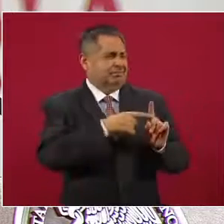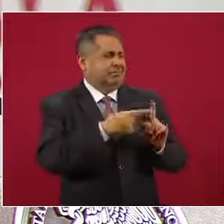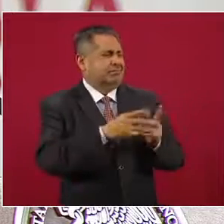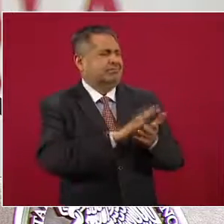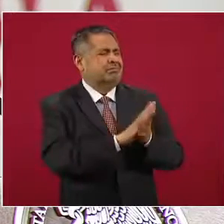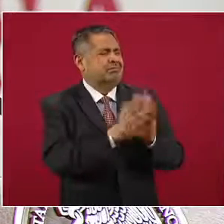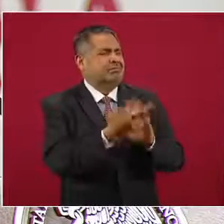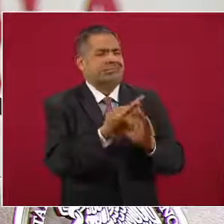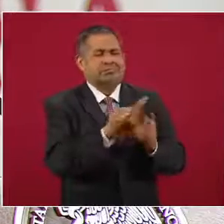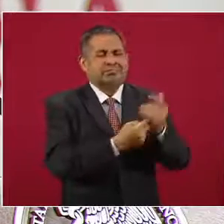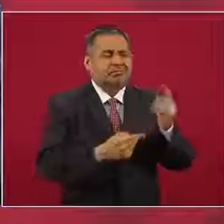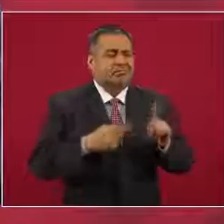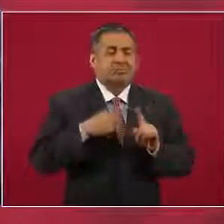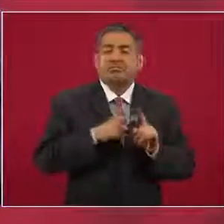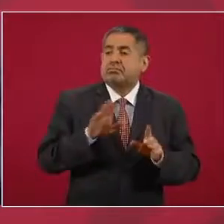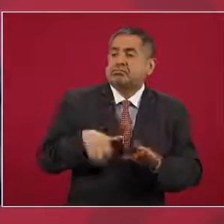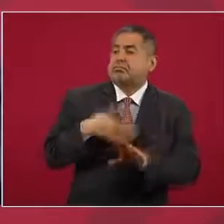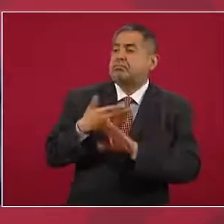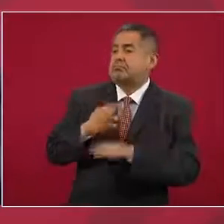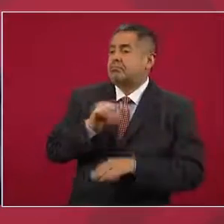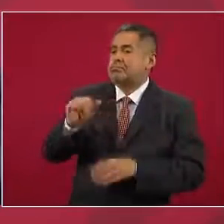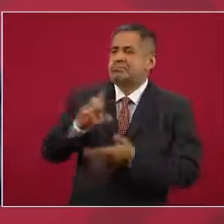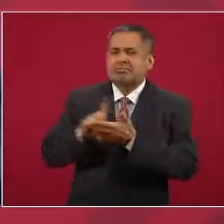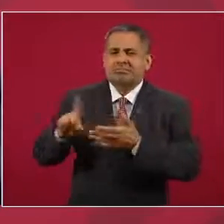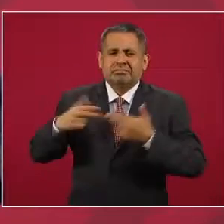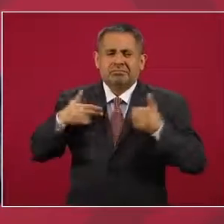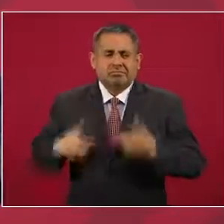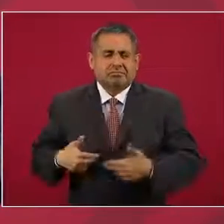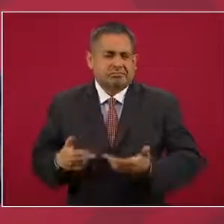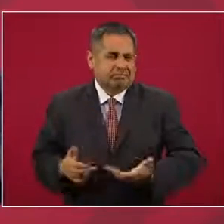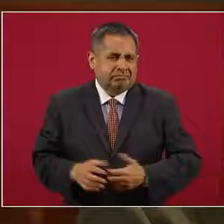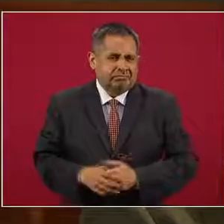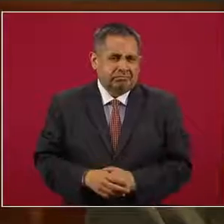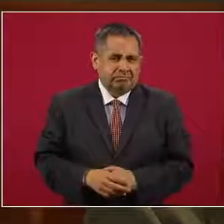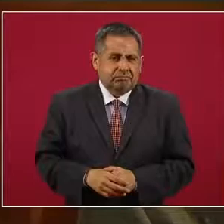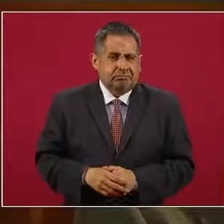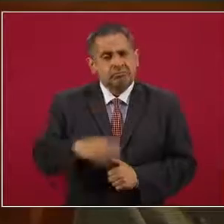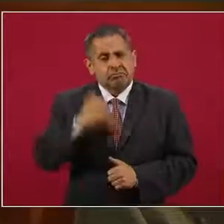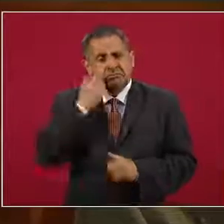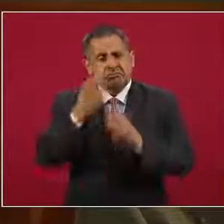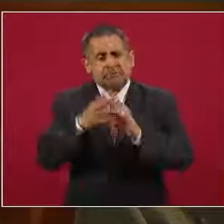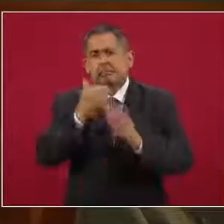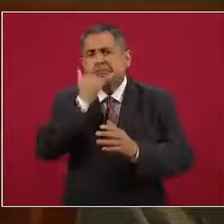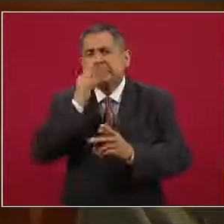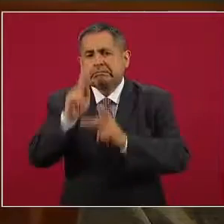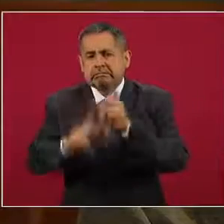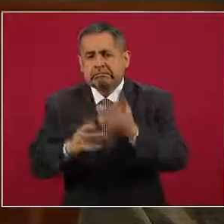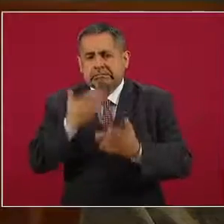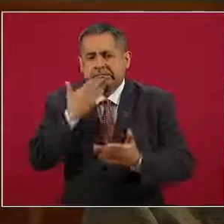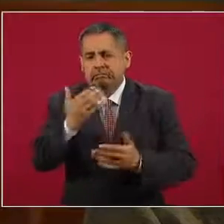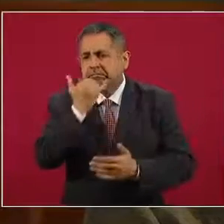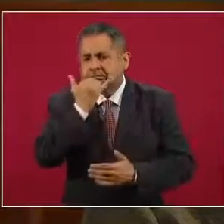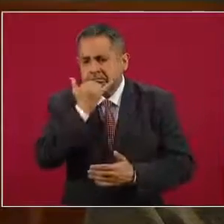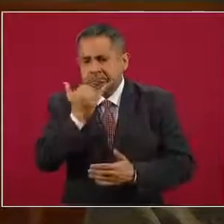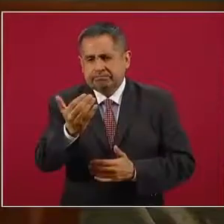de la Comisión de Derechos Humanos. Me gustaría comentarle algo, perdóneme que lo interrumpa. Sí.